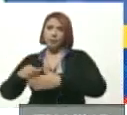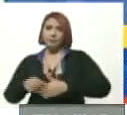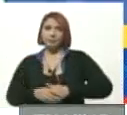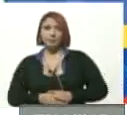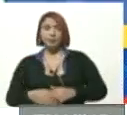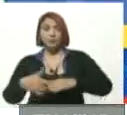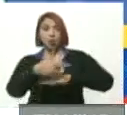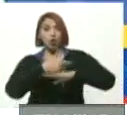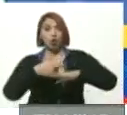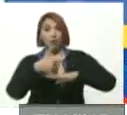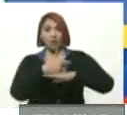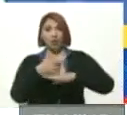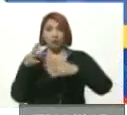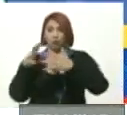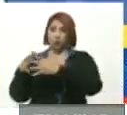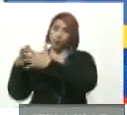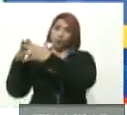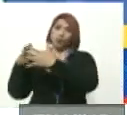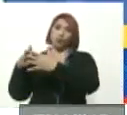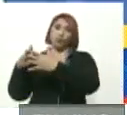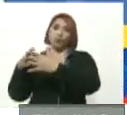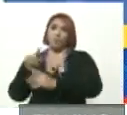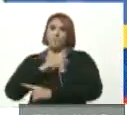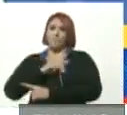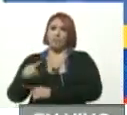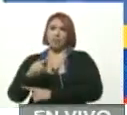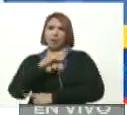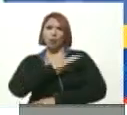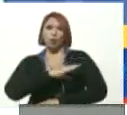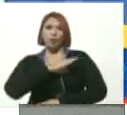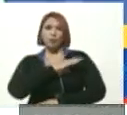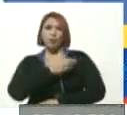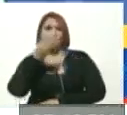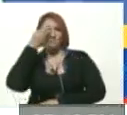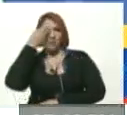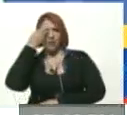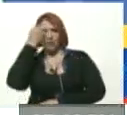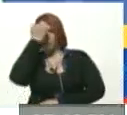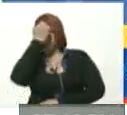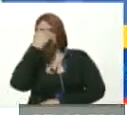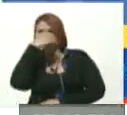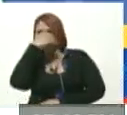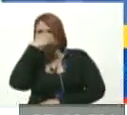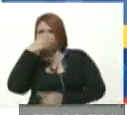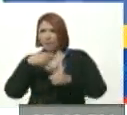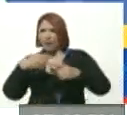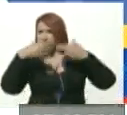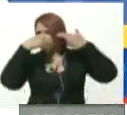el gobierno de Estados Unidos manda una comisión pirata de delincuentes a secuestrarlo.